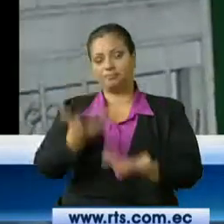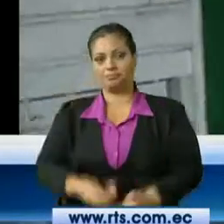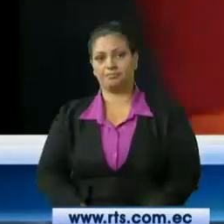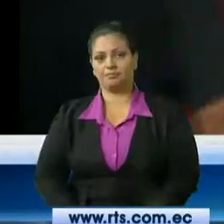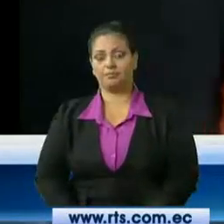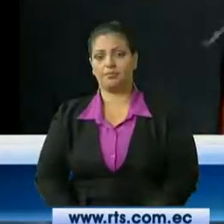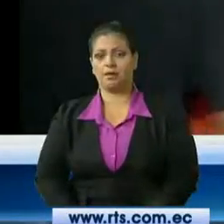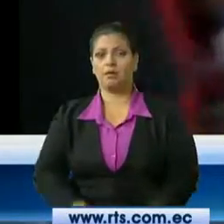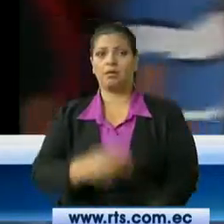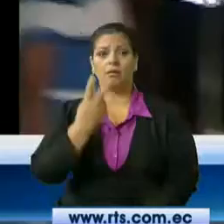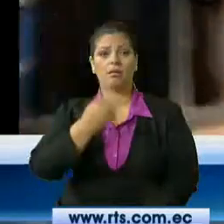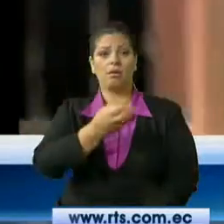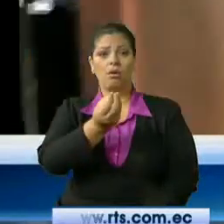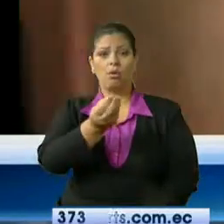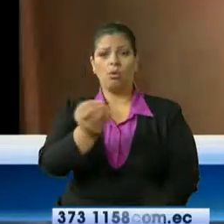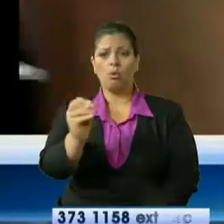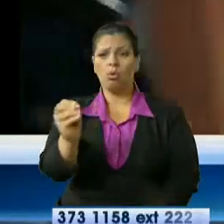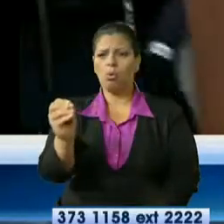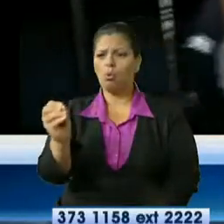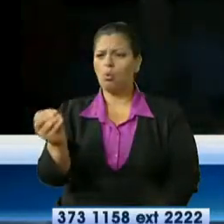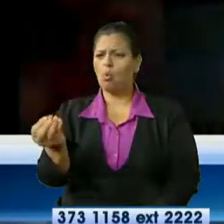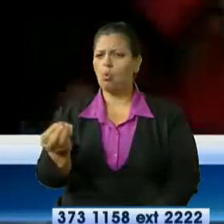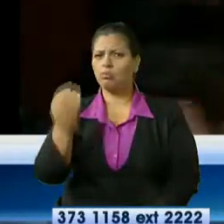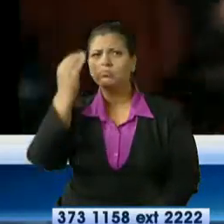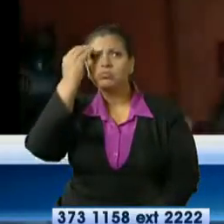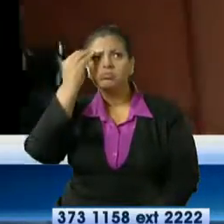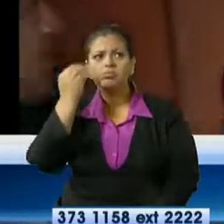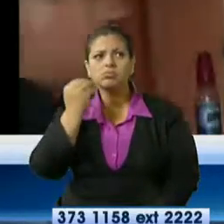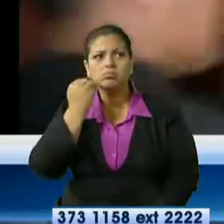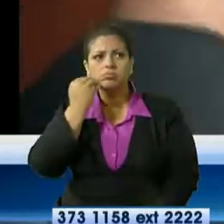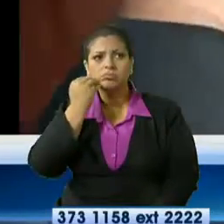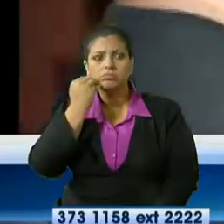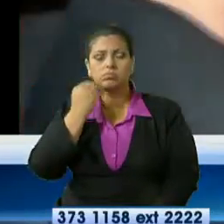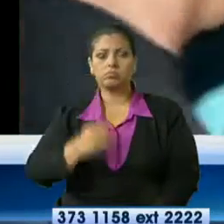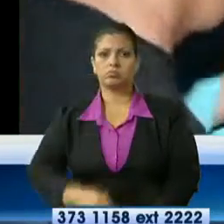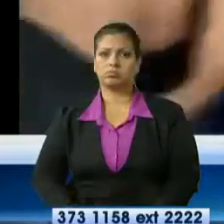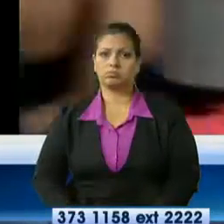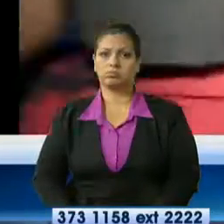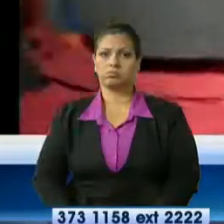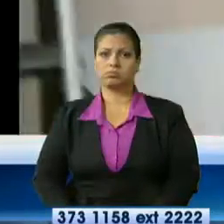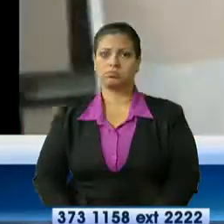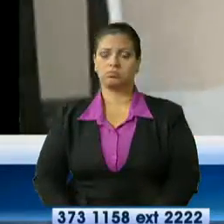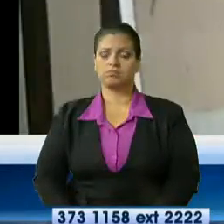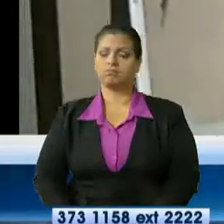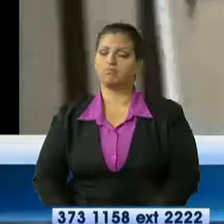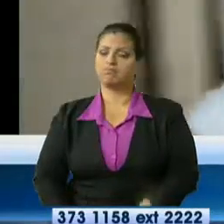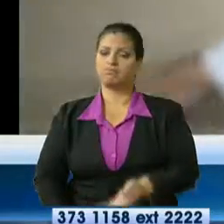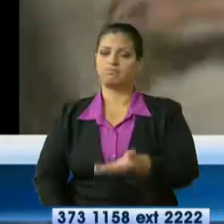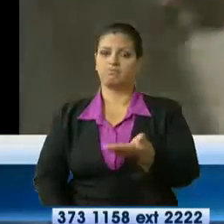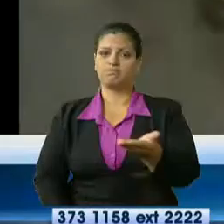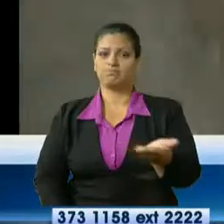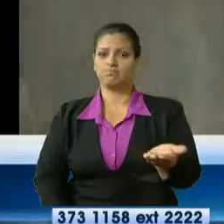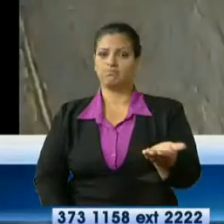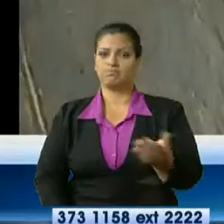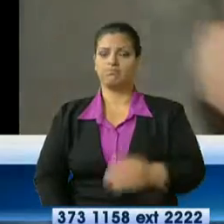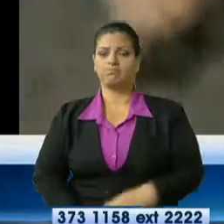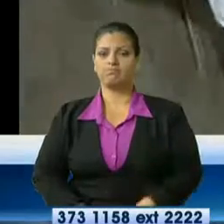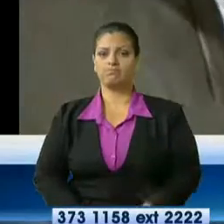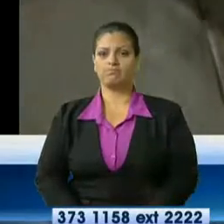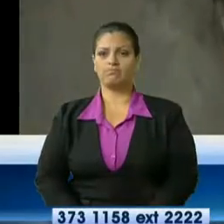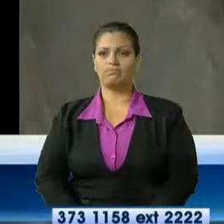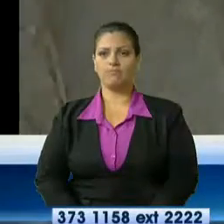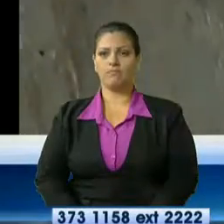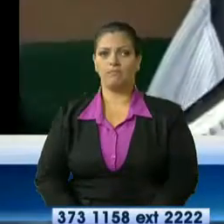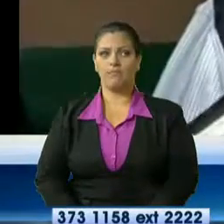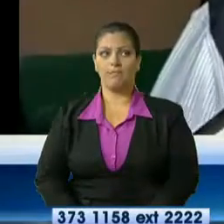su interior, pero también, al igual que el anterior, locales que ofrecen otros servicios sin los permisos necesarios. En el